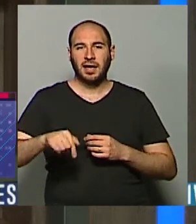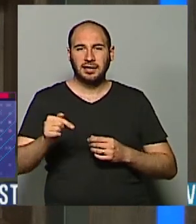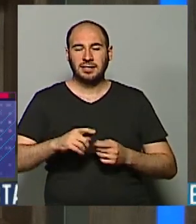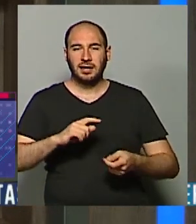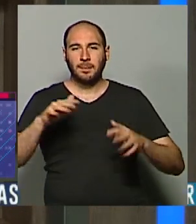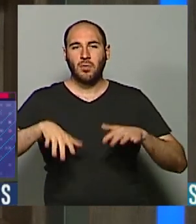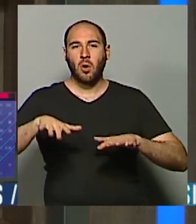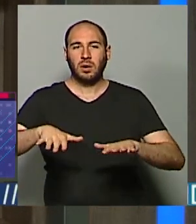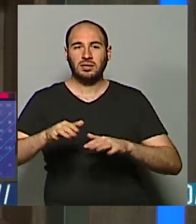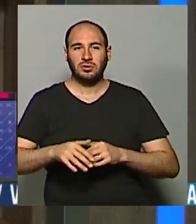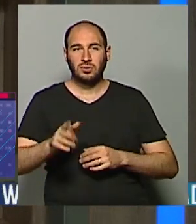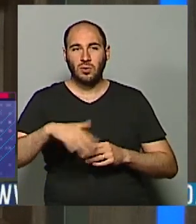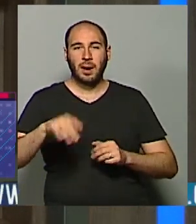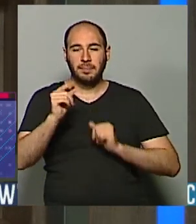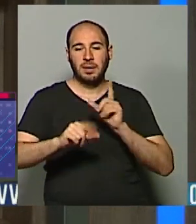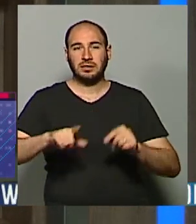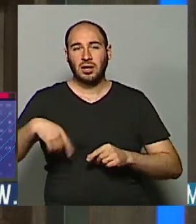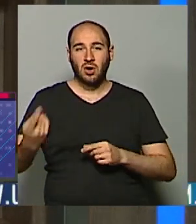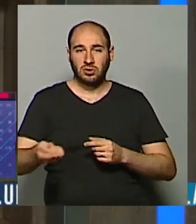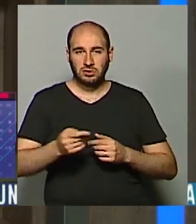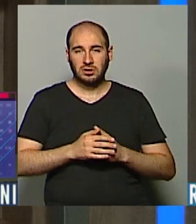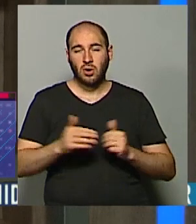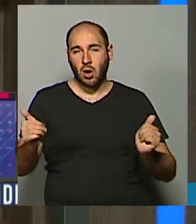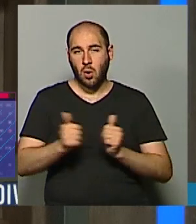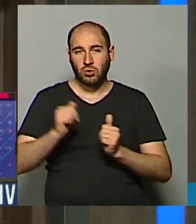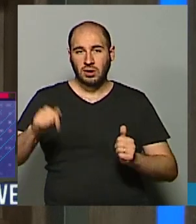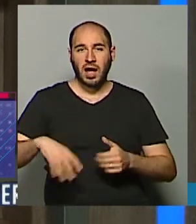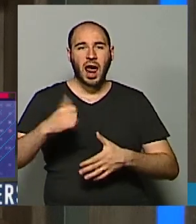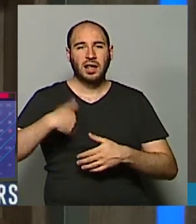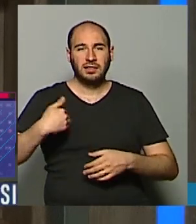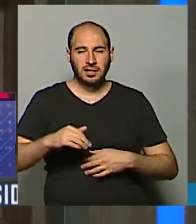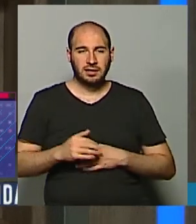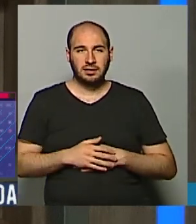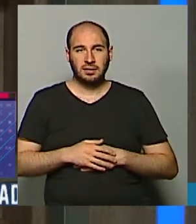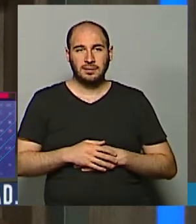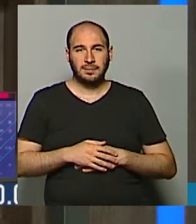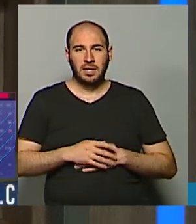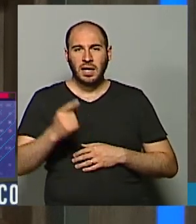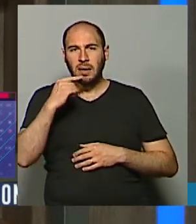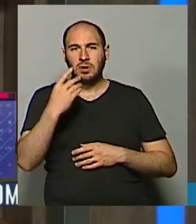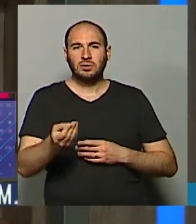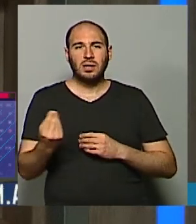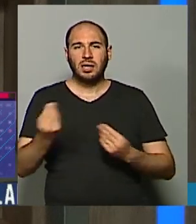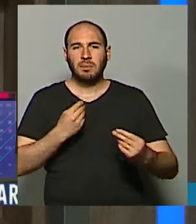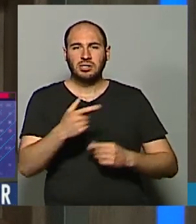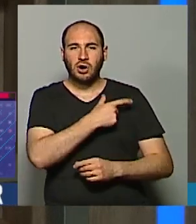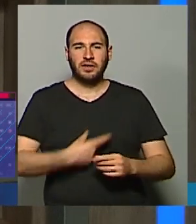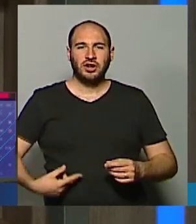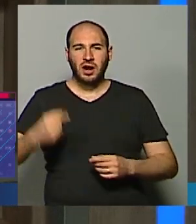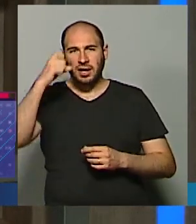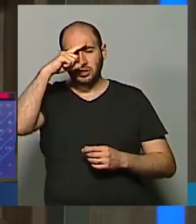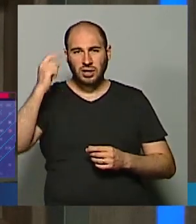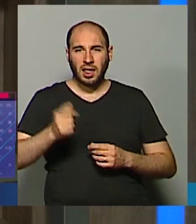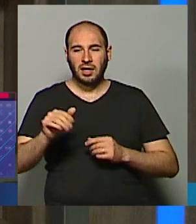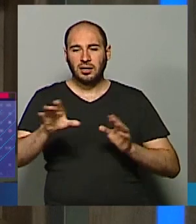estas movilizaciones que suceden en el resto de los países vecinos y hermanos de Argentina? Y bueno, ¿y qué situación tiene el gobierno nacional, el